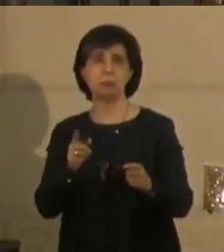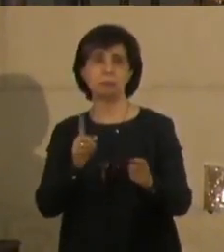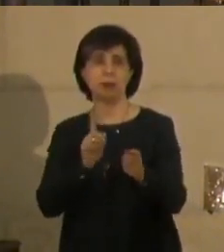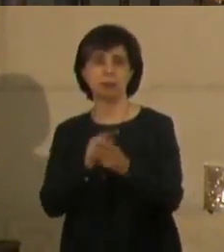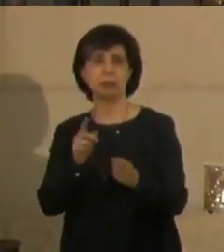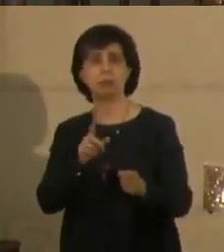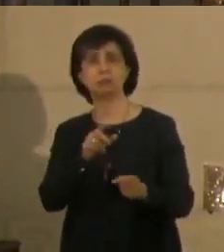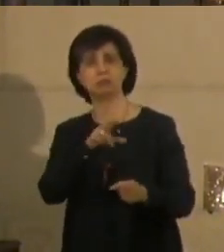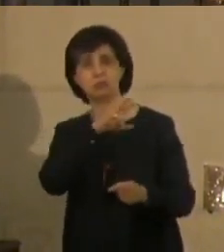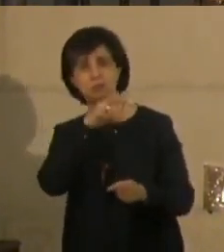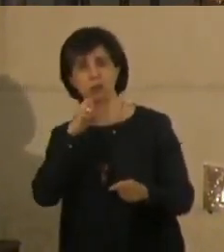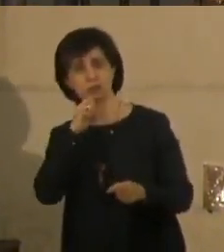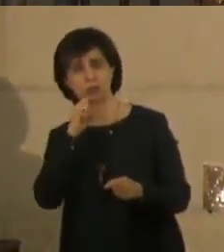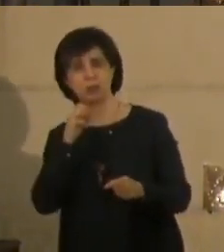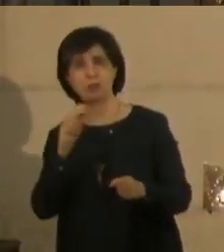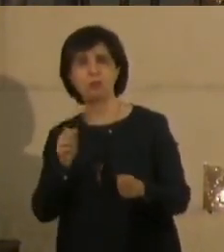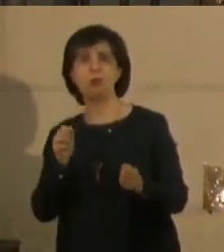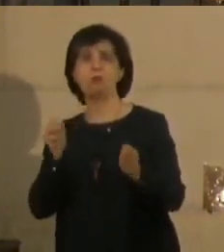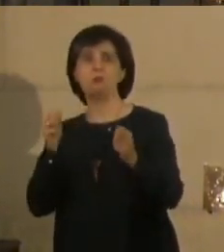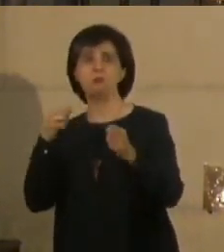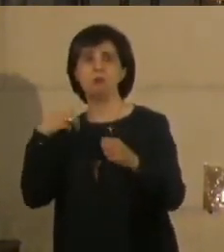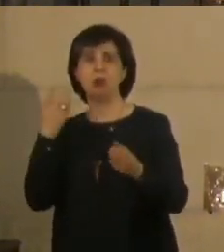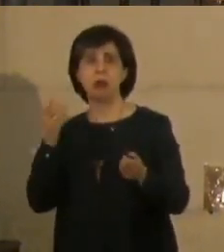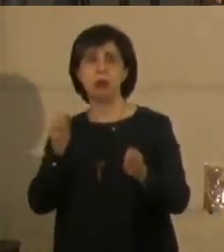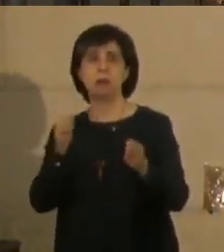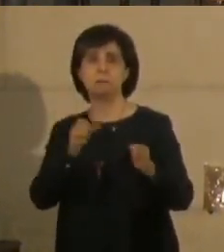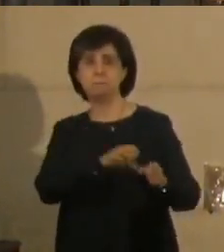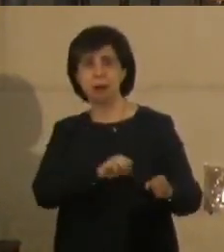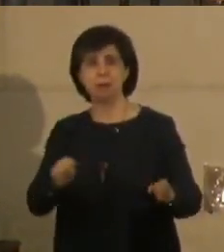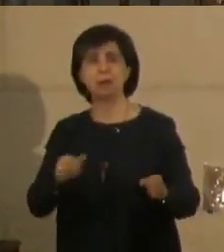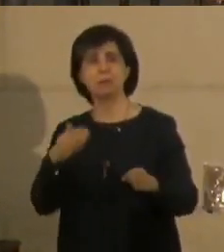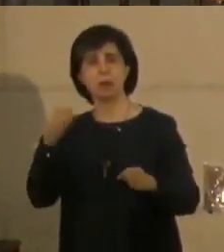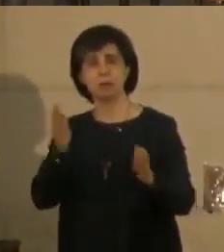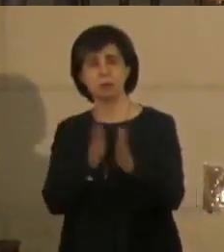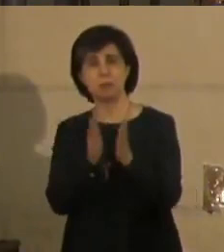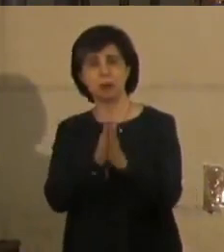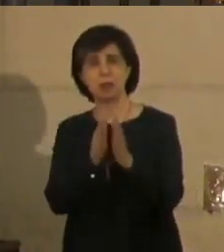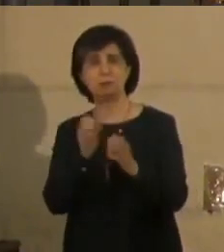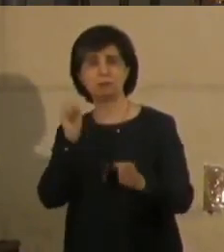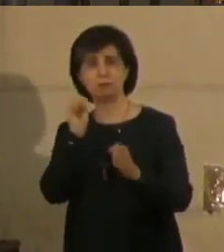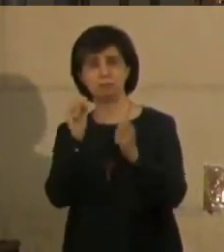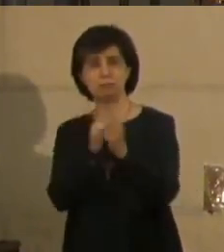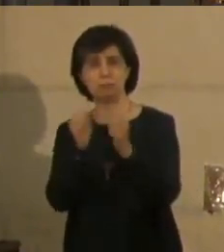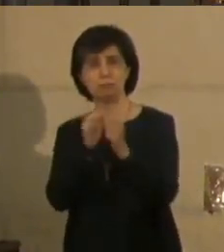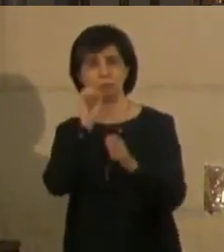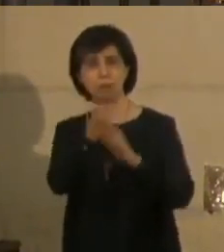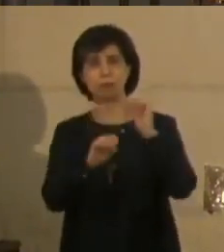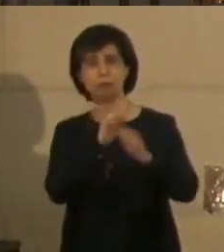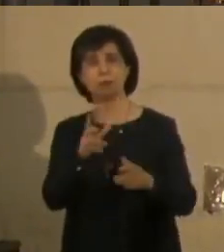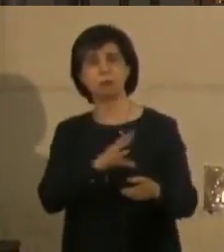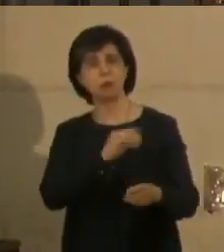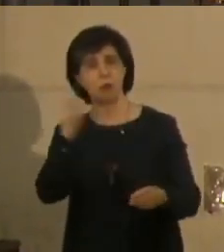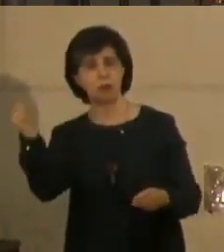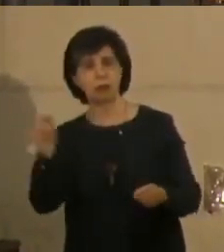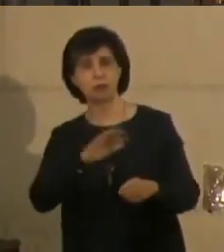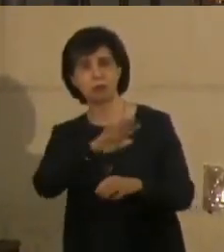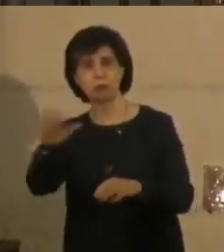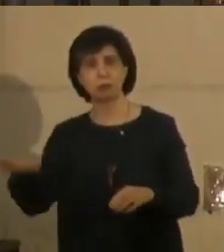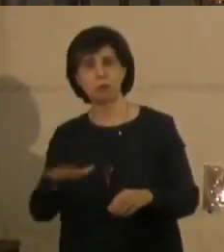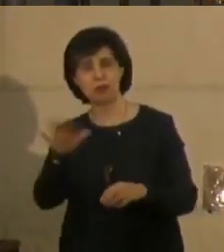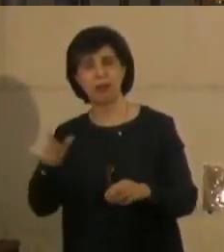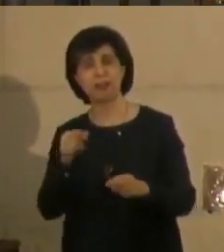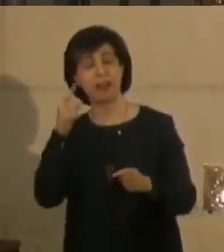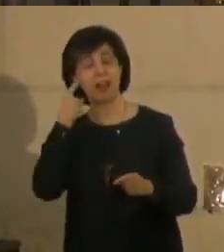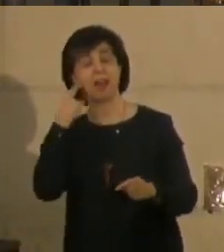judíos. Y fueron apedreados Pablo y Bernabé y huyeron. Marcharon a otro lugar y